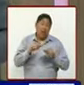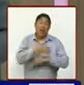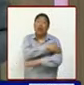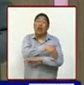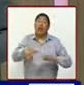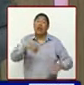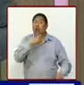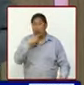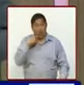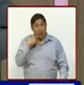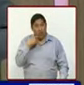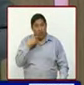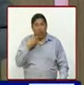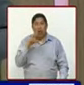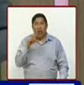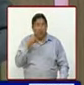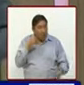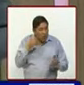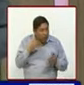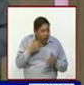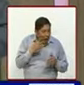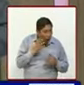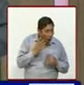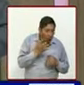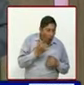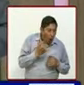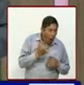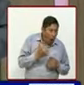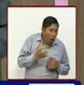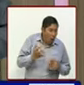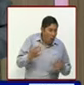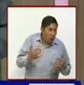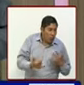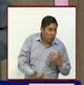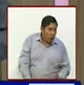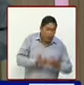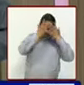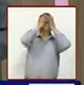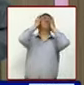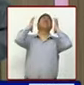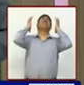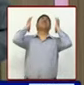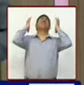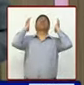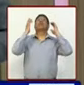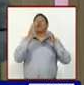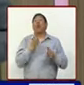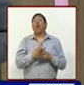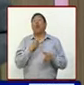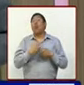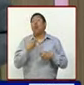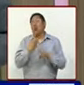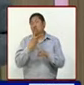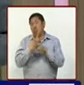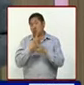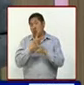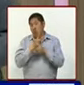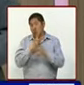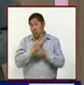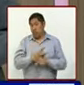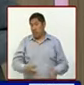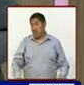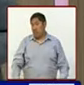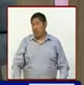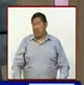Seco. No se coloque cerca cuando ve que el caudal del río está avanzando y está viniendo con mucha violencia. Es muy peligroso para